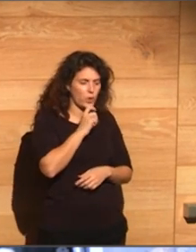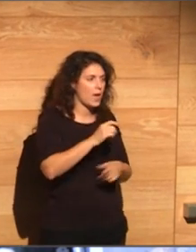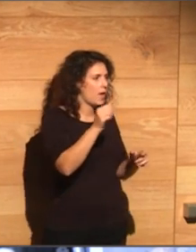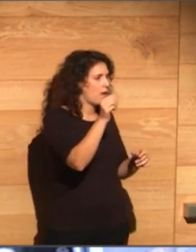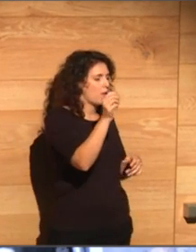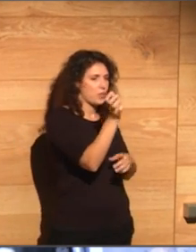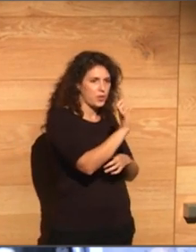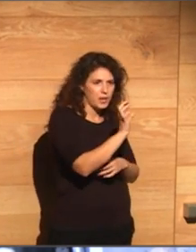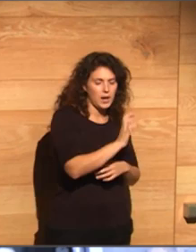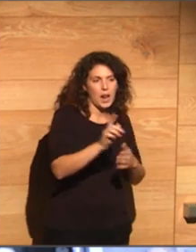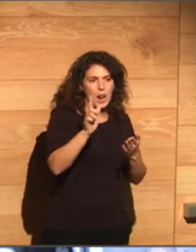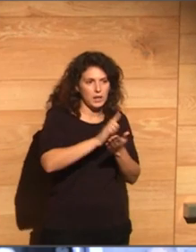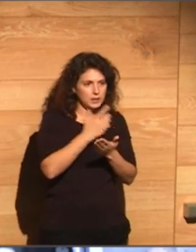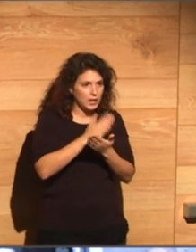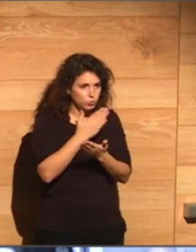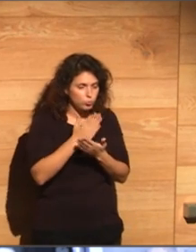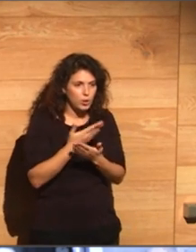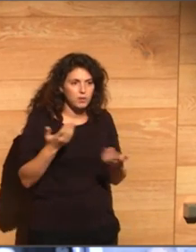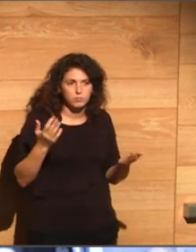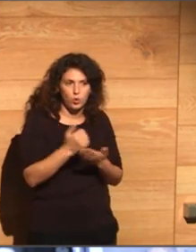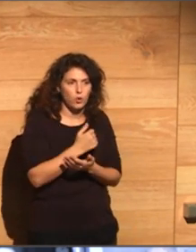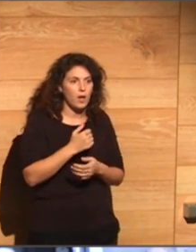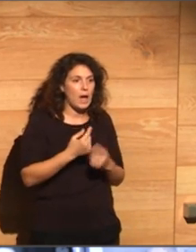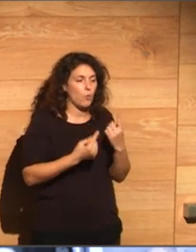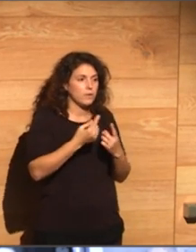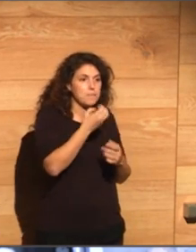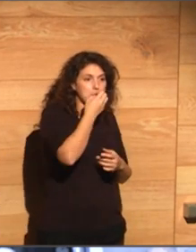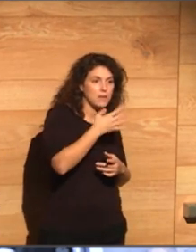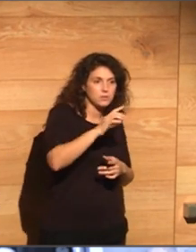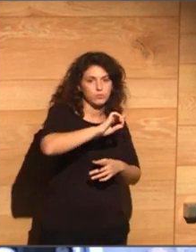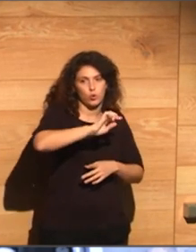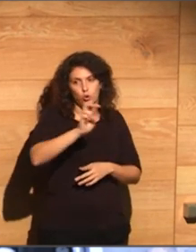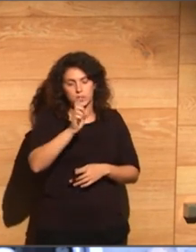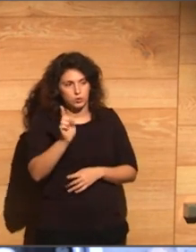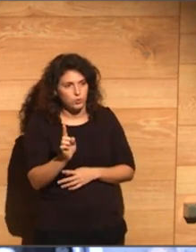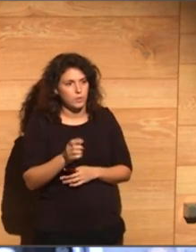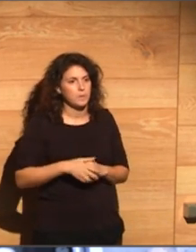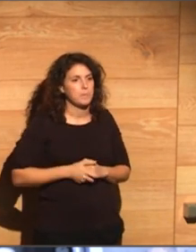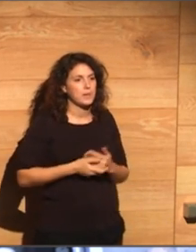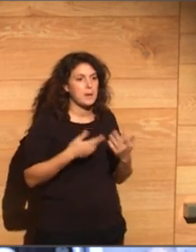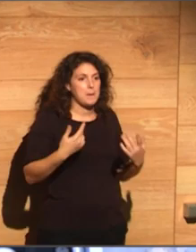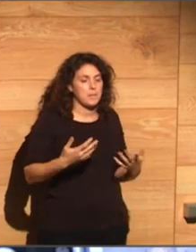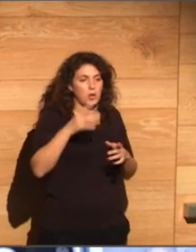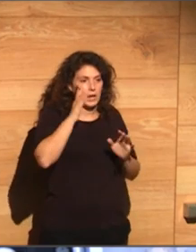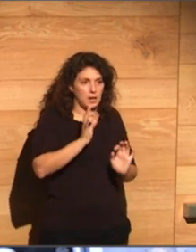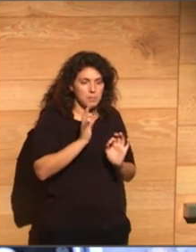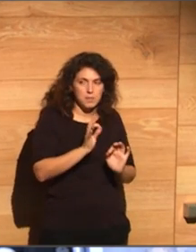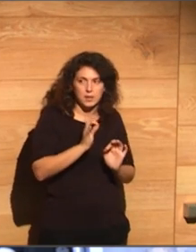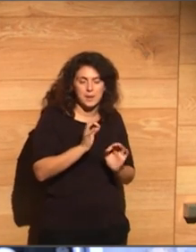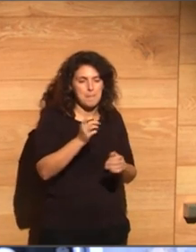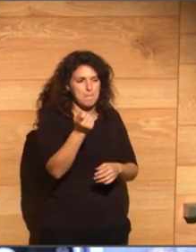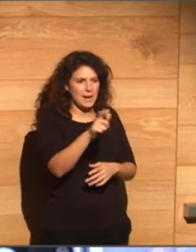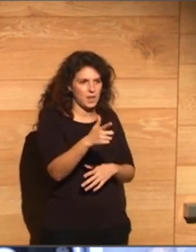cosa. Y a veces se alinean los planetas de forma absoluta y a veces no. Y sin embargo, las mimbres son muy similares,